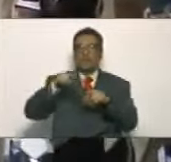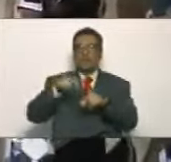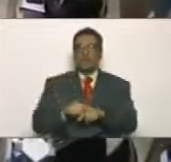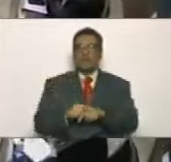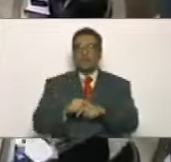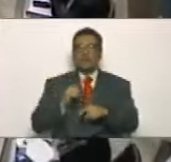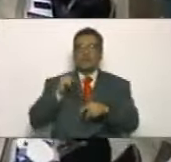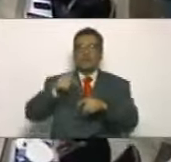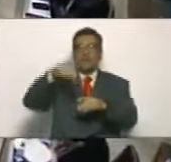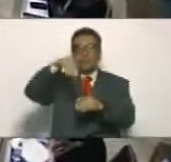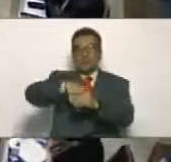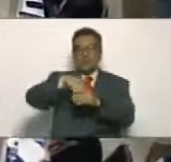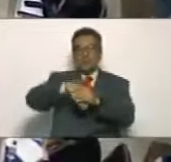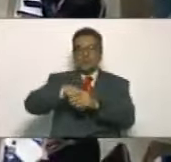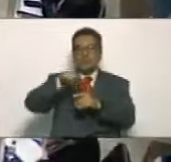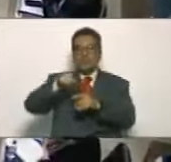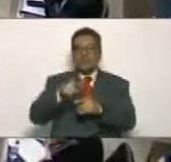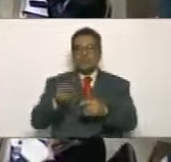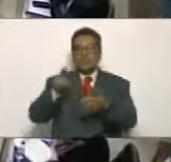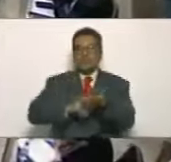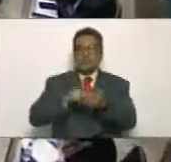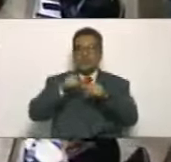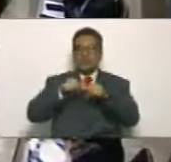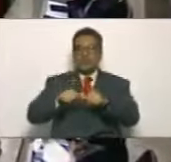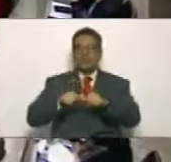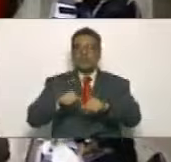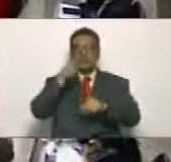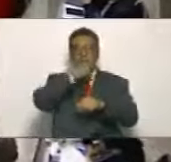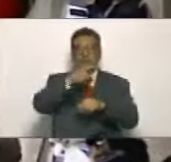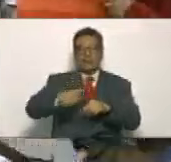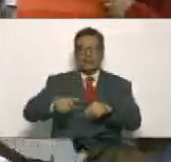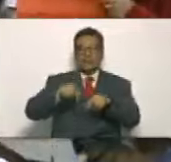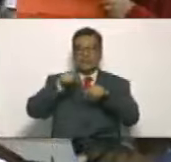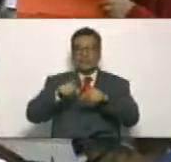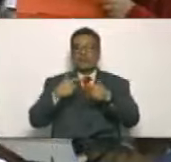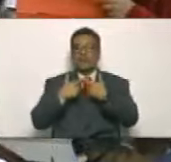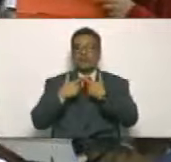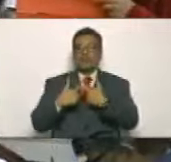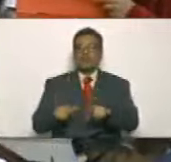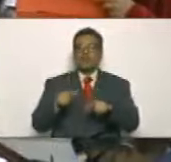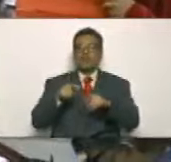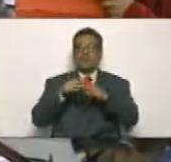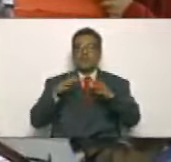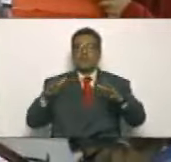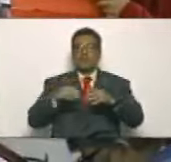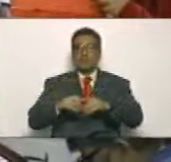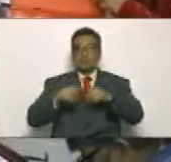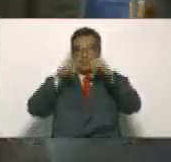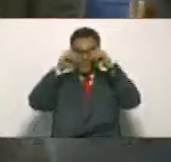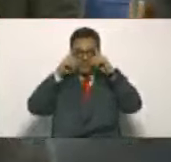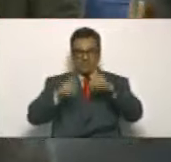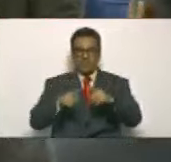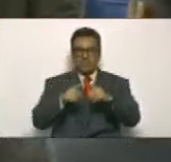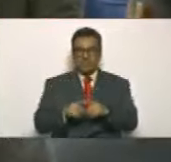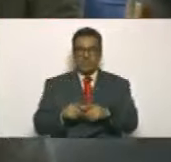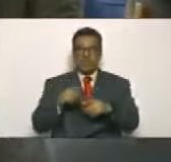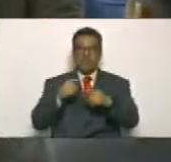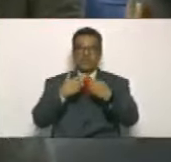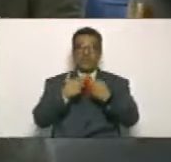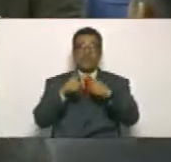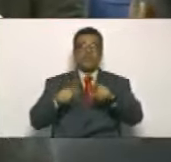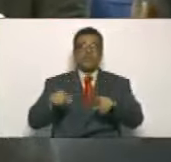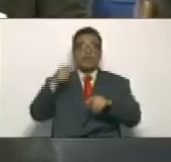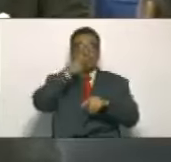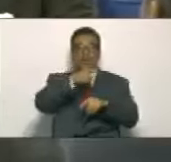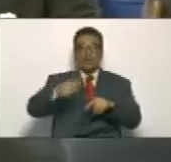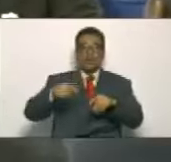de la vía electoral ha reafirmado la soberanía popular, la independencia, la autodeterminación y la libertad de nuestro pueblo